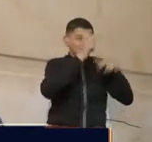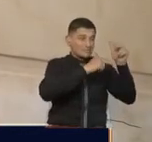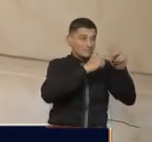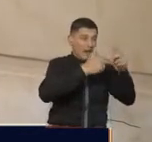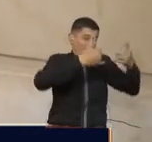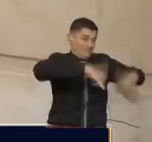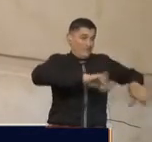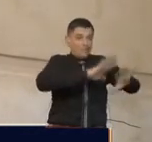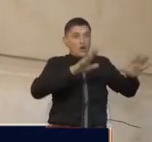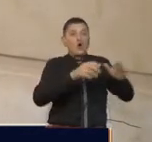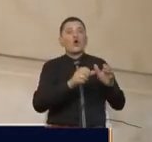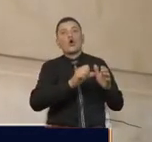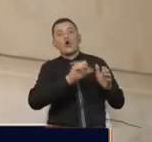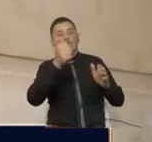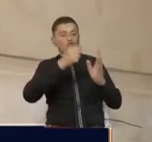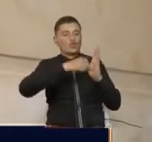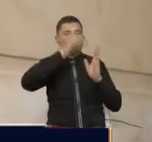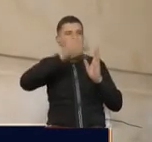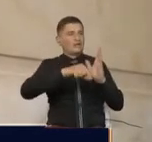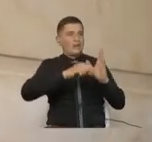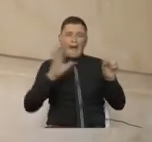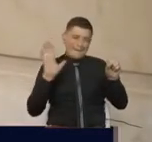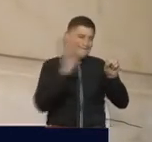Pero cierren Caraegato.